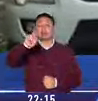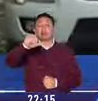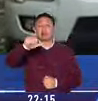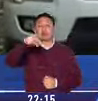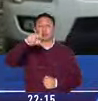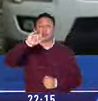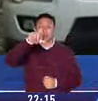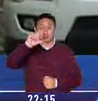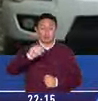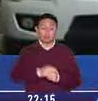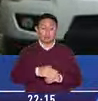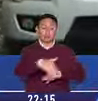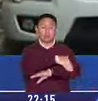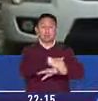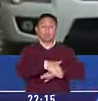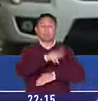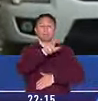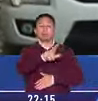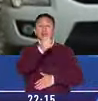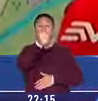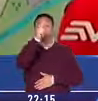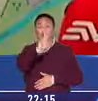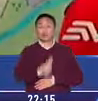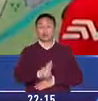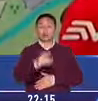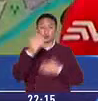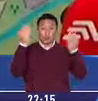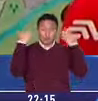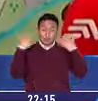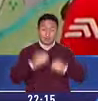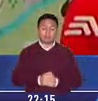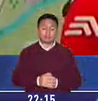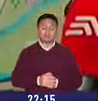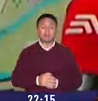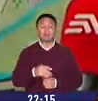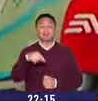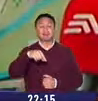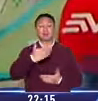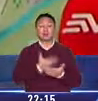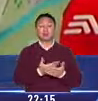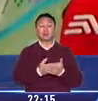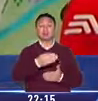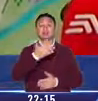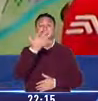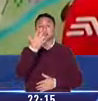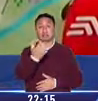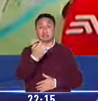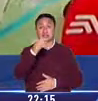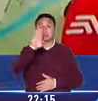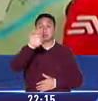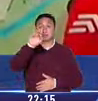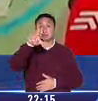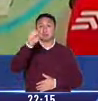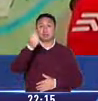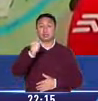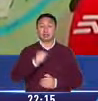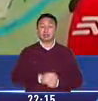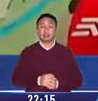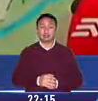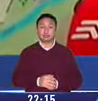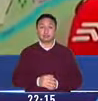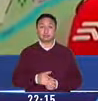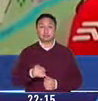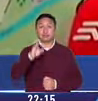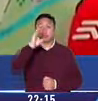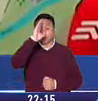sector de Los Esteros, sur de Guayaquil. 15 vainas percutidas encontradas y levantadas por parte